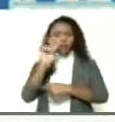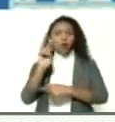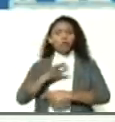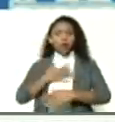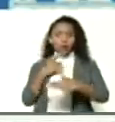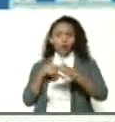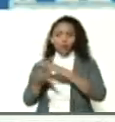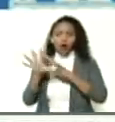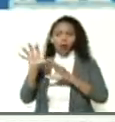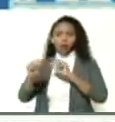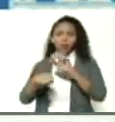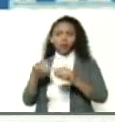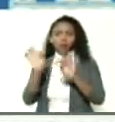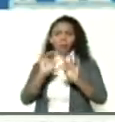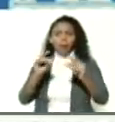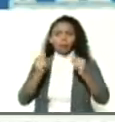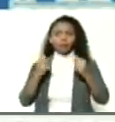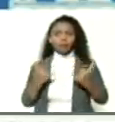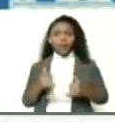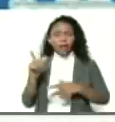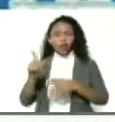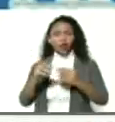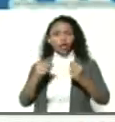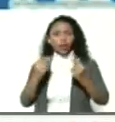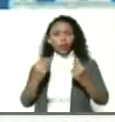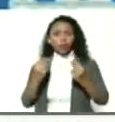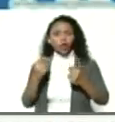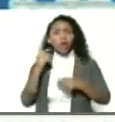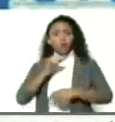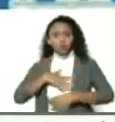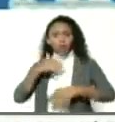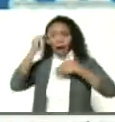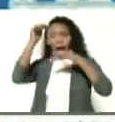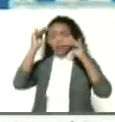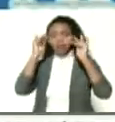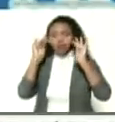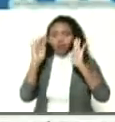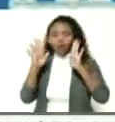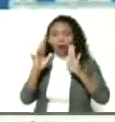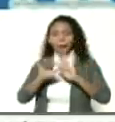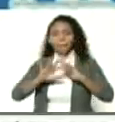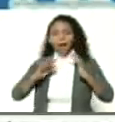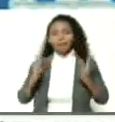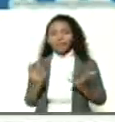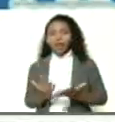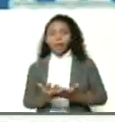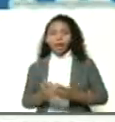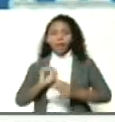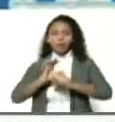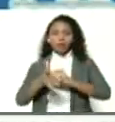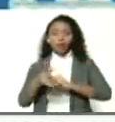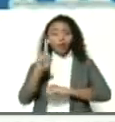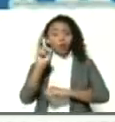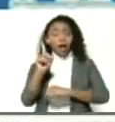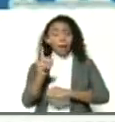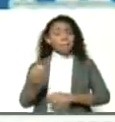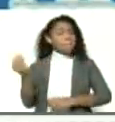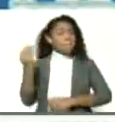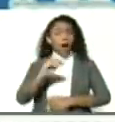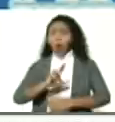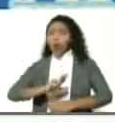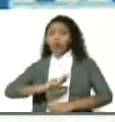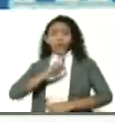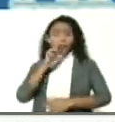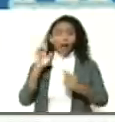acceder de forma inmediata a estos recursos y pueda atender la pandemia de COVID-19, una de las más terribles